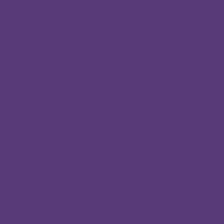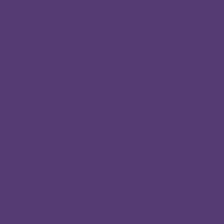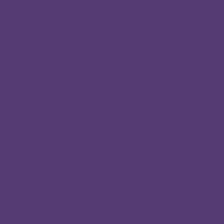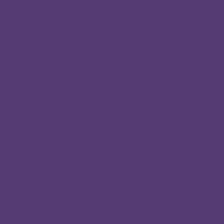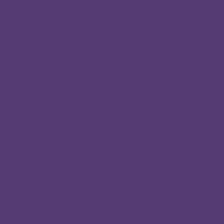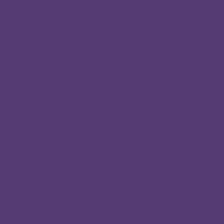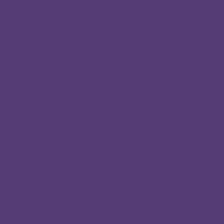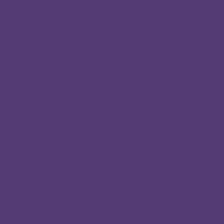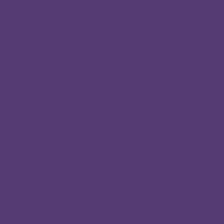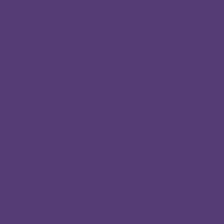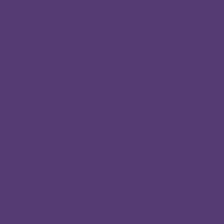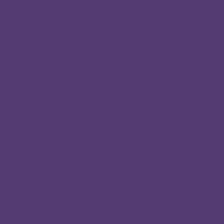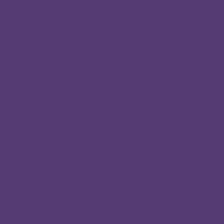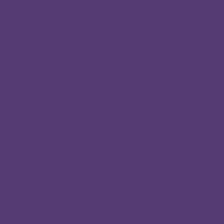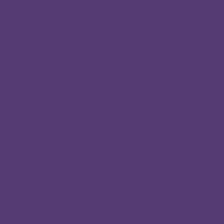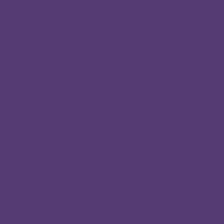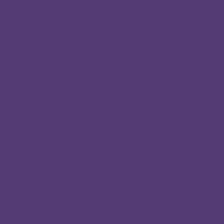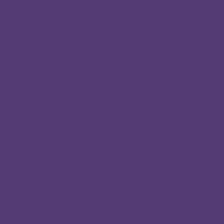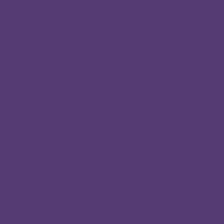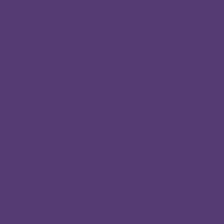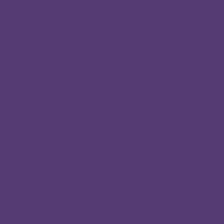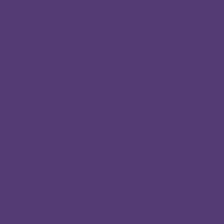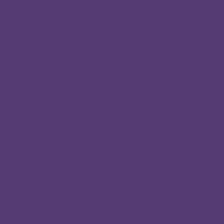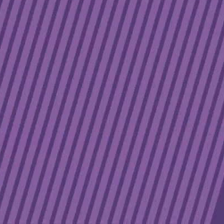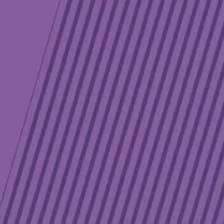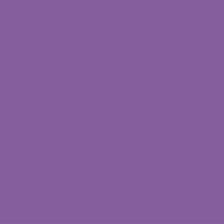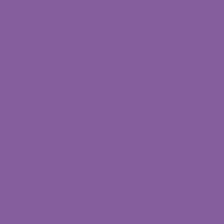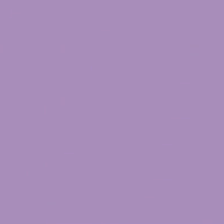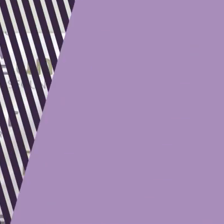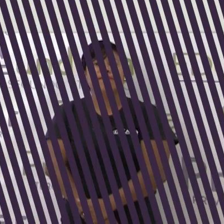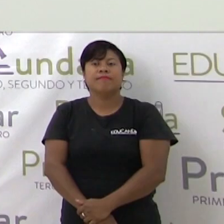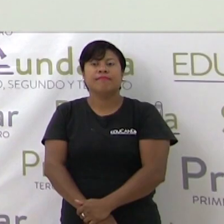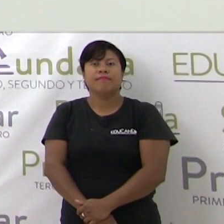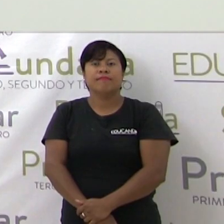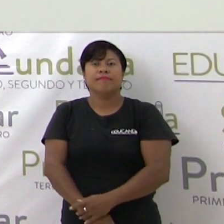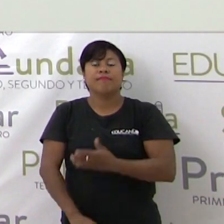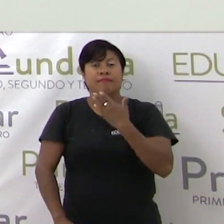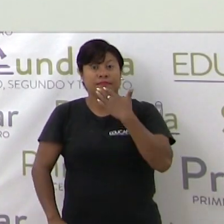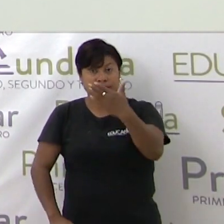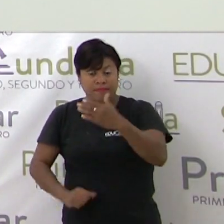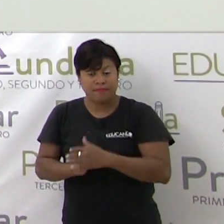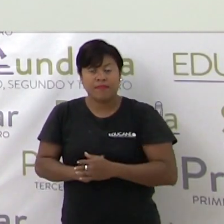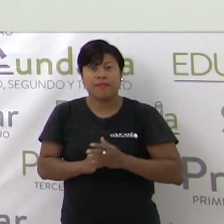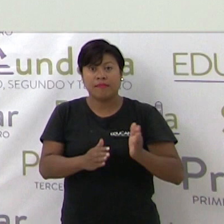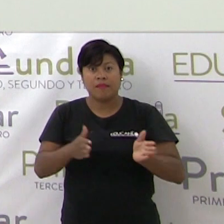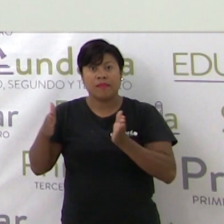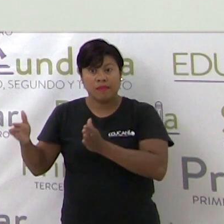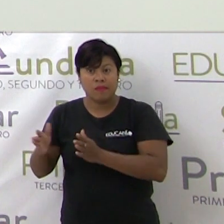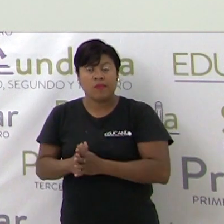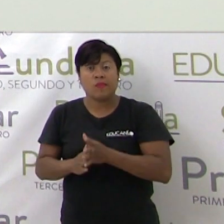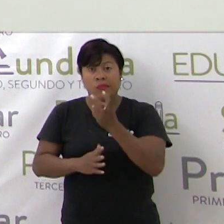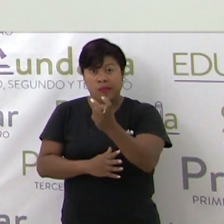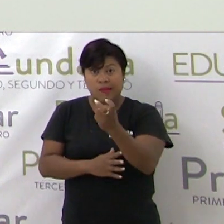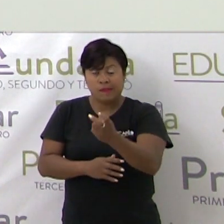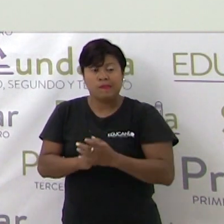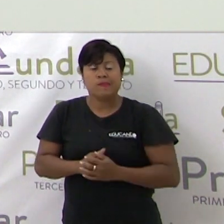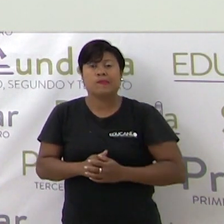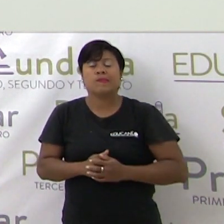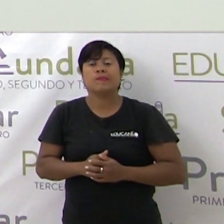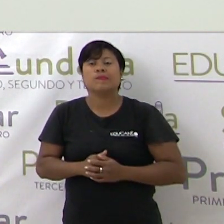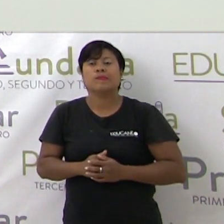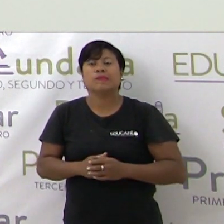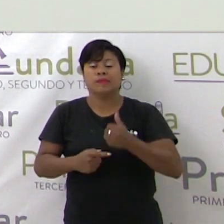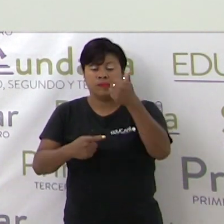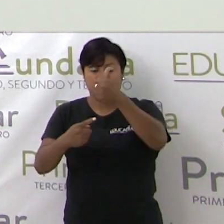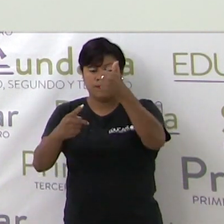final vamos a platicar sobre lo que aprendimos de la historia. Muy bien, enseguida en esta parte,